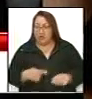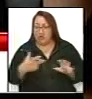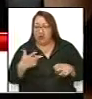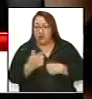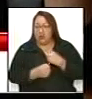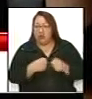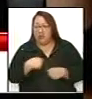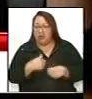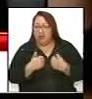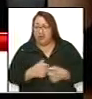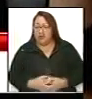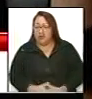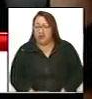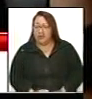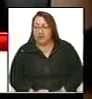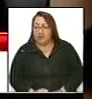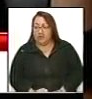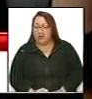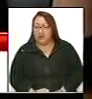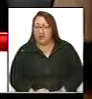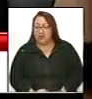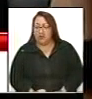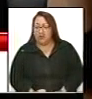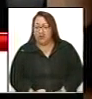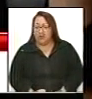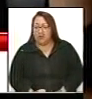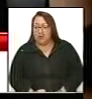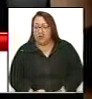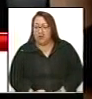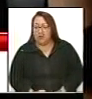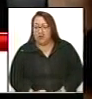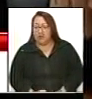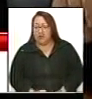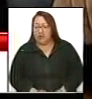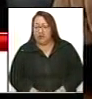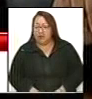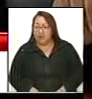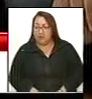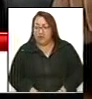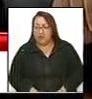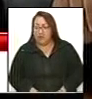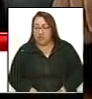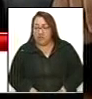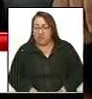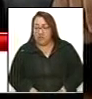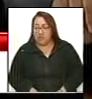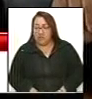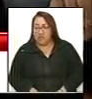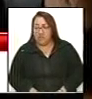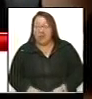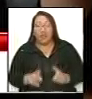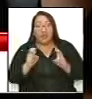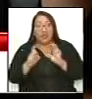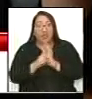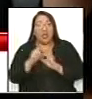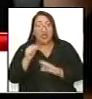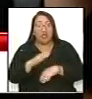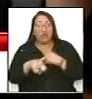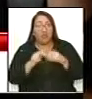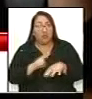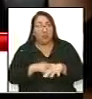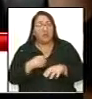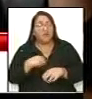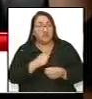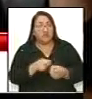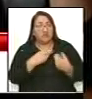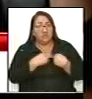vida. Entonces, ahí, este tema del derecho de autoorganización es importantísimo, ¿no? Ya hemos dicho que